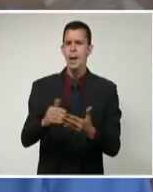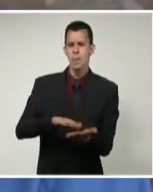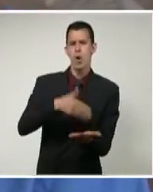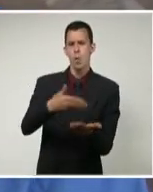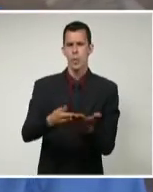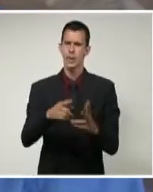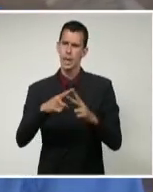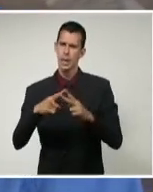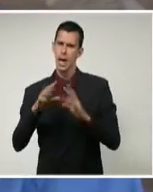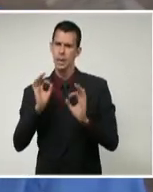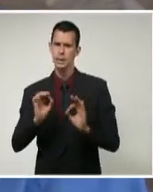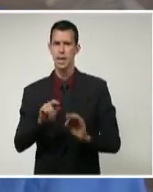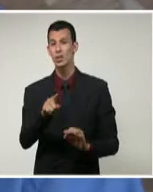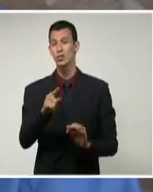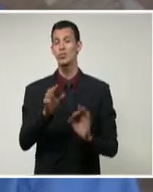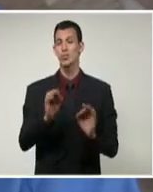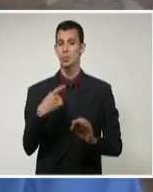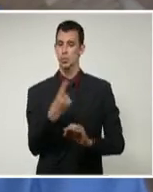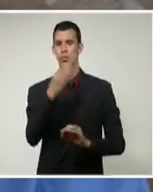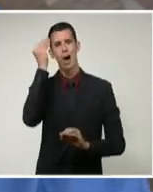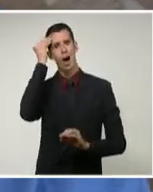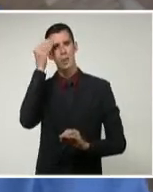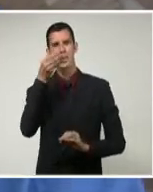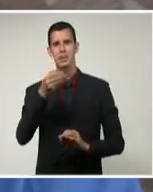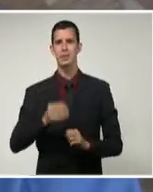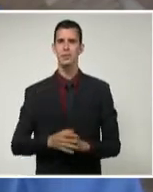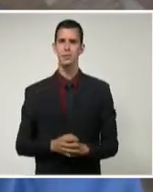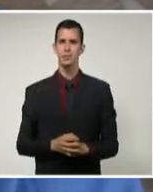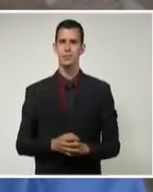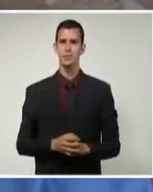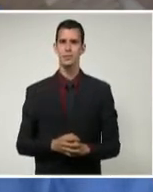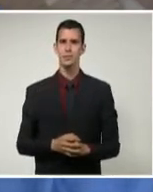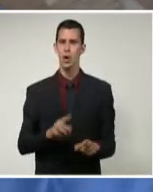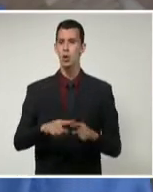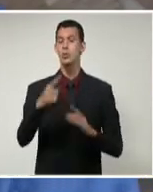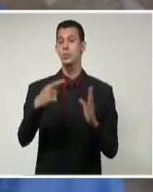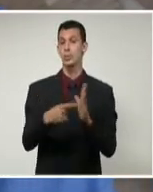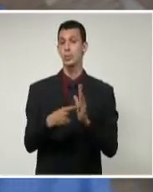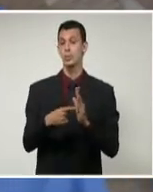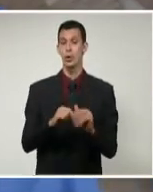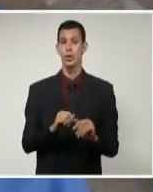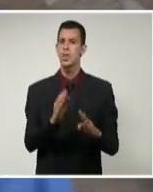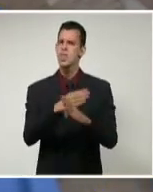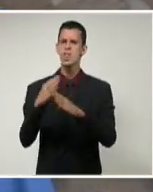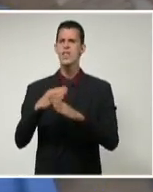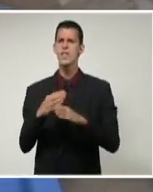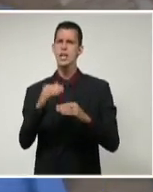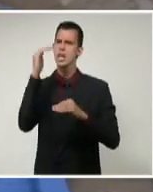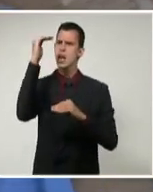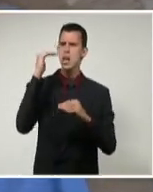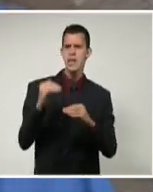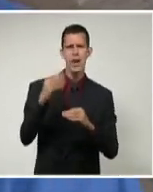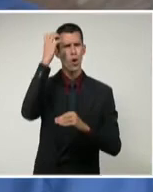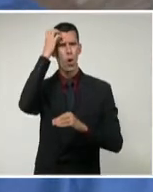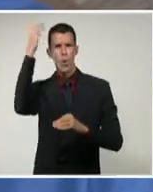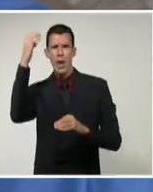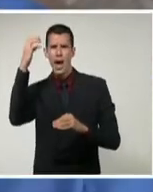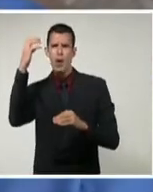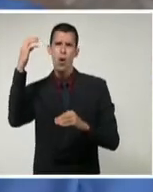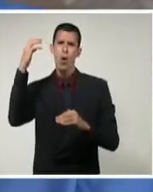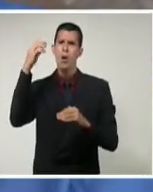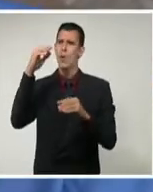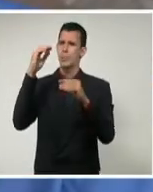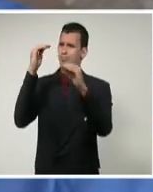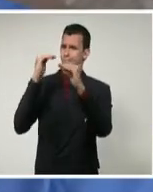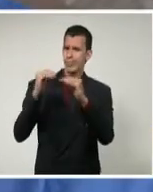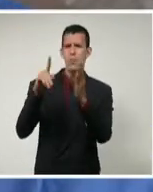enseñanza es que el cubano es el mismo jugando dominó en la esquina de su casa. Que a estos niveles es